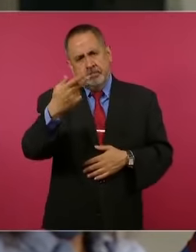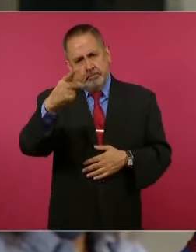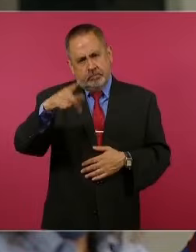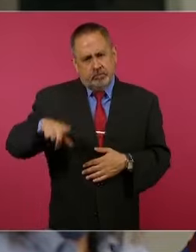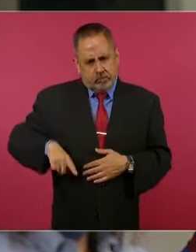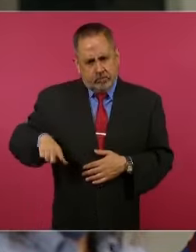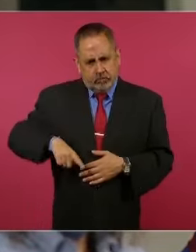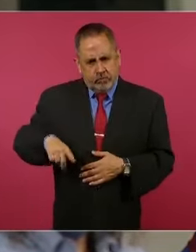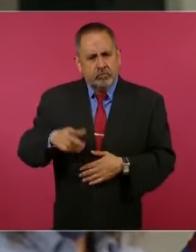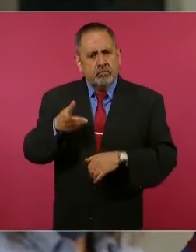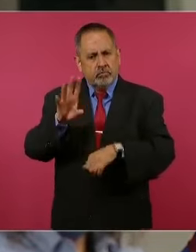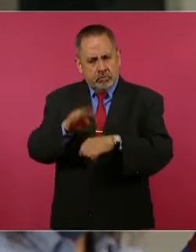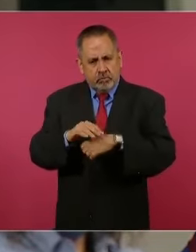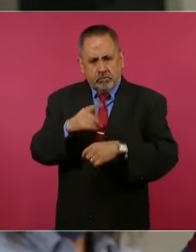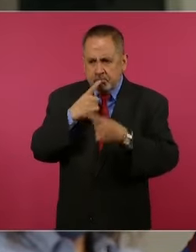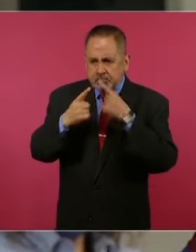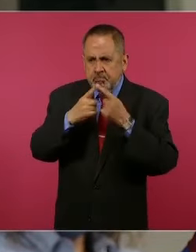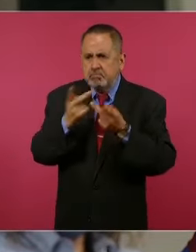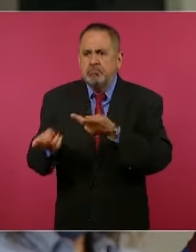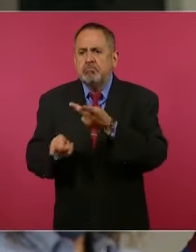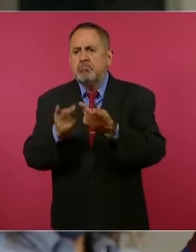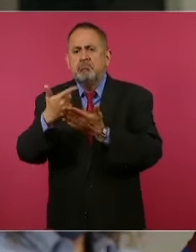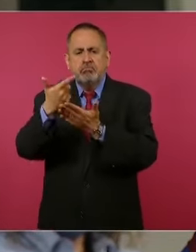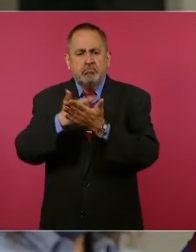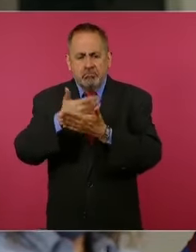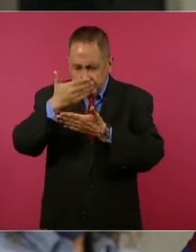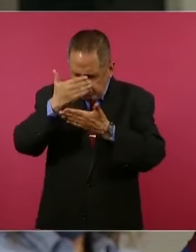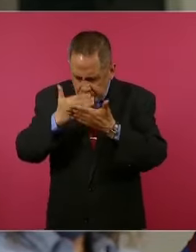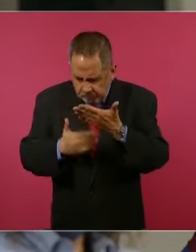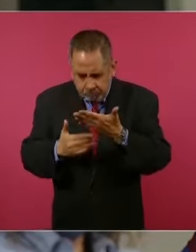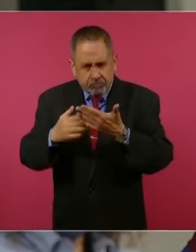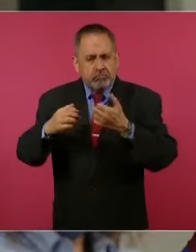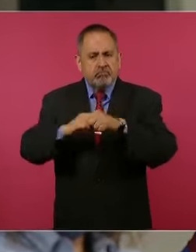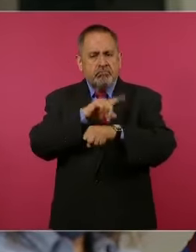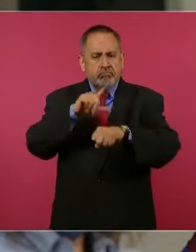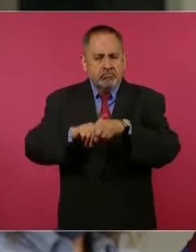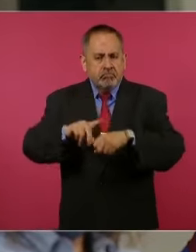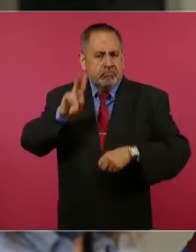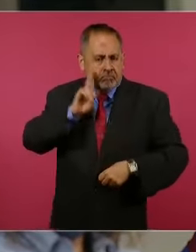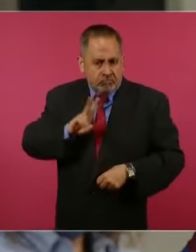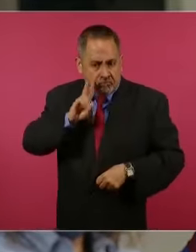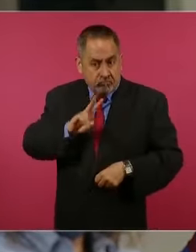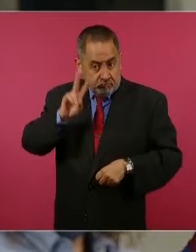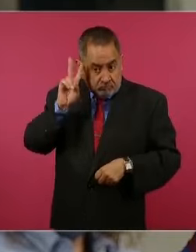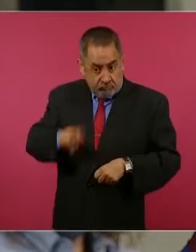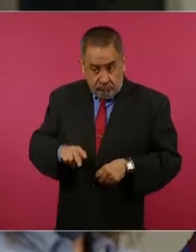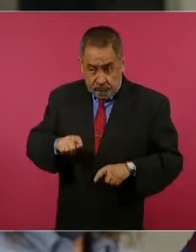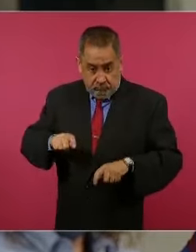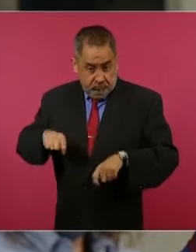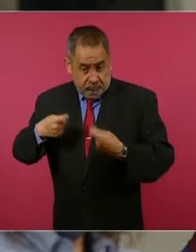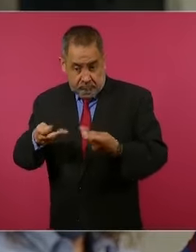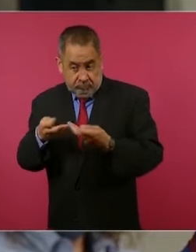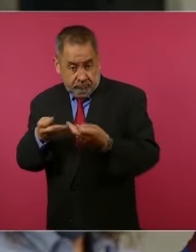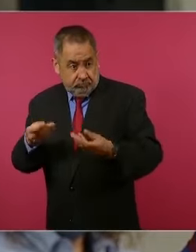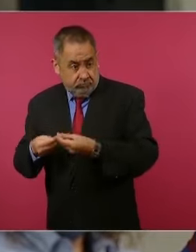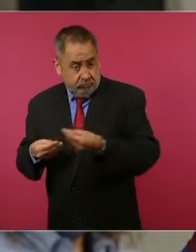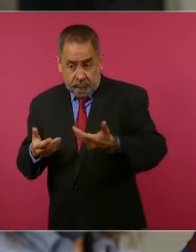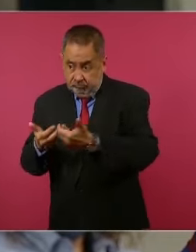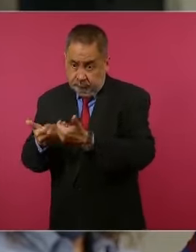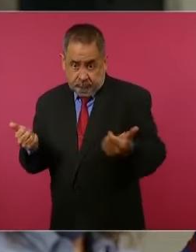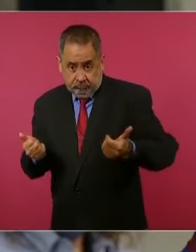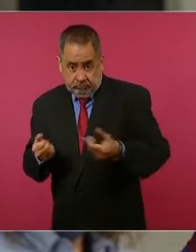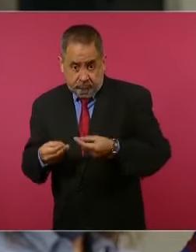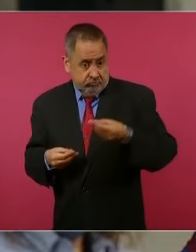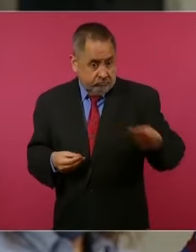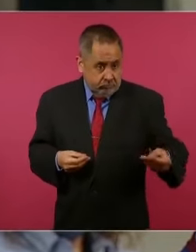presidente que les permitan hacer una consulta en el Registro Agrario Nacional para saber si esos terrenos fueron ya en efecto des incorporados o no